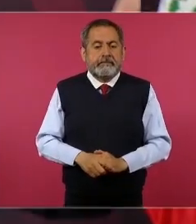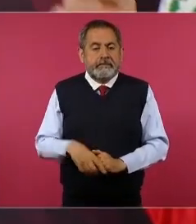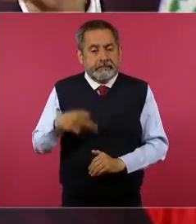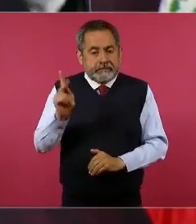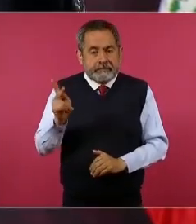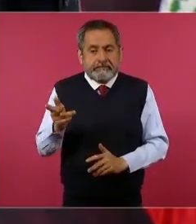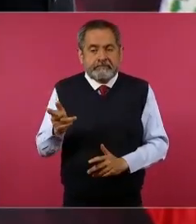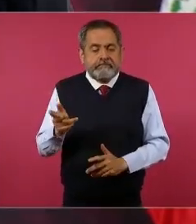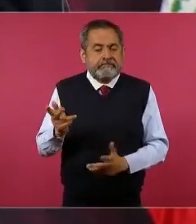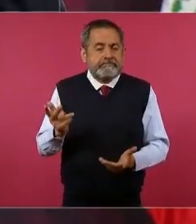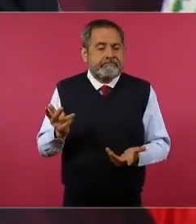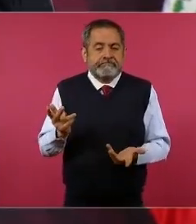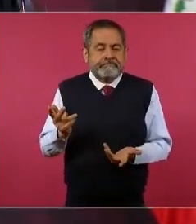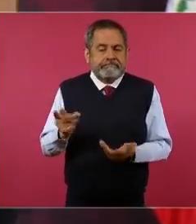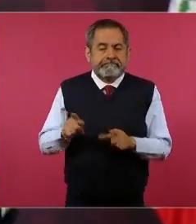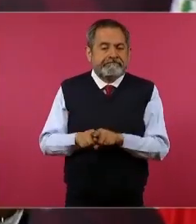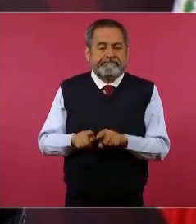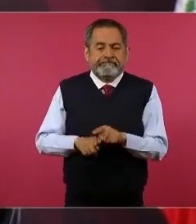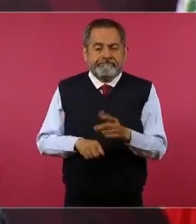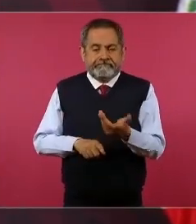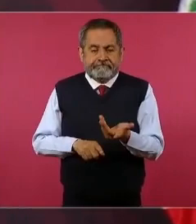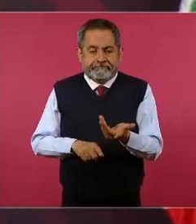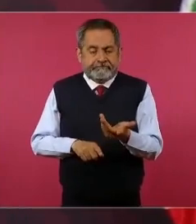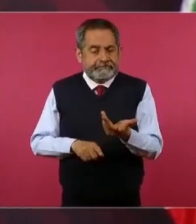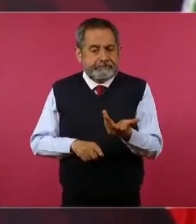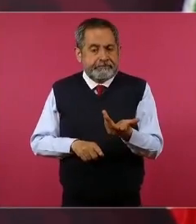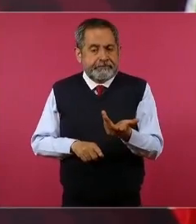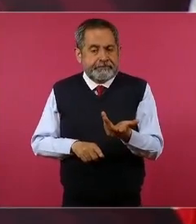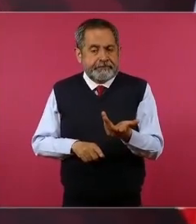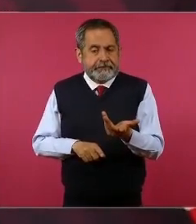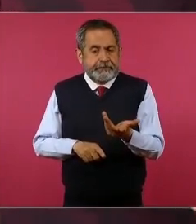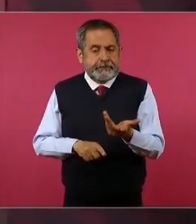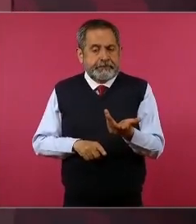pero pues eso